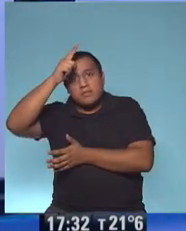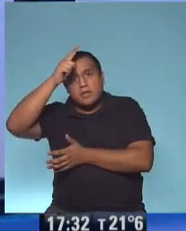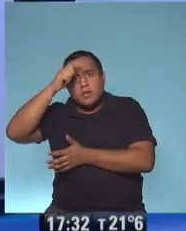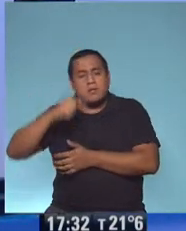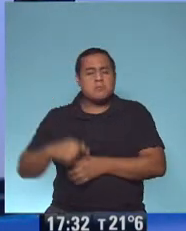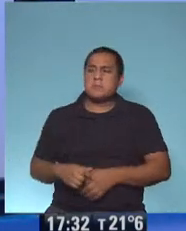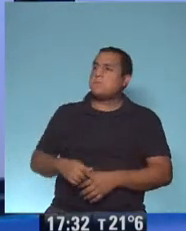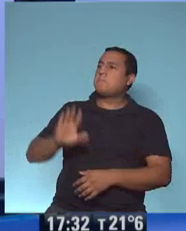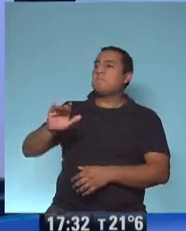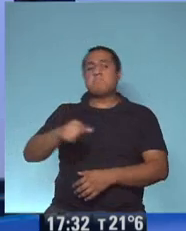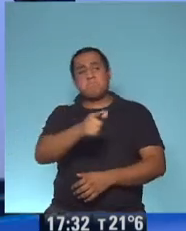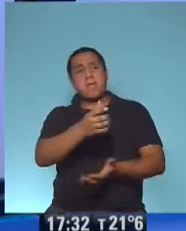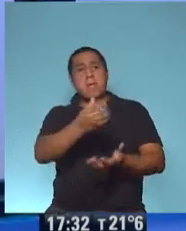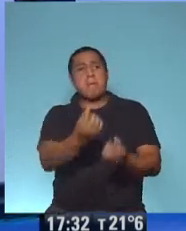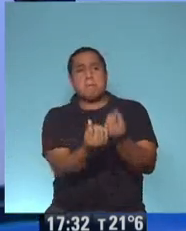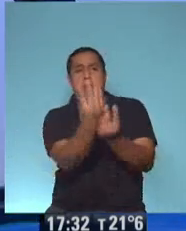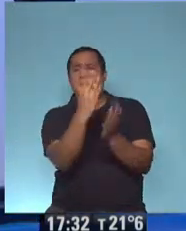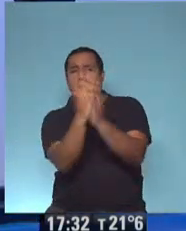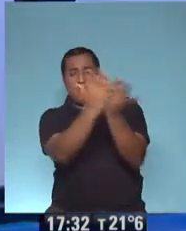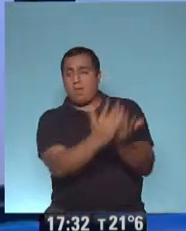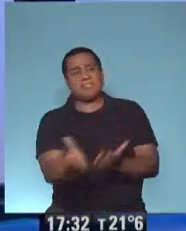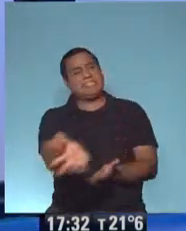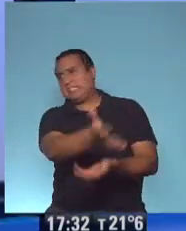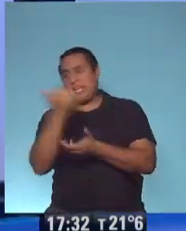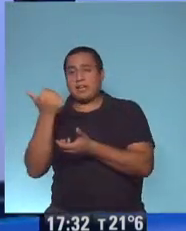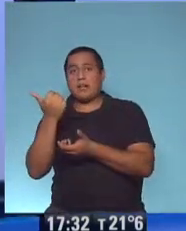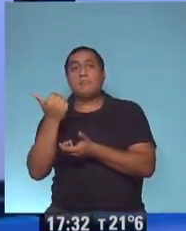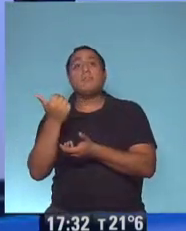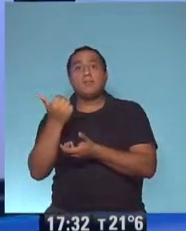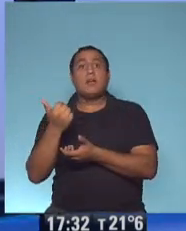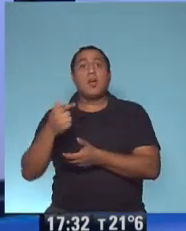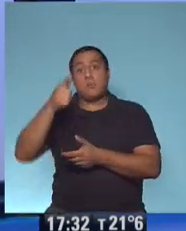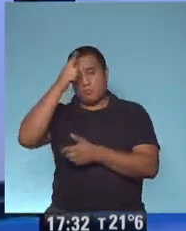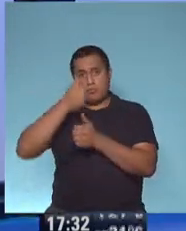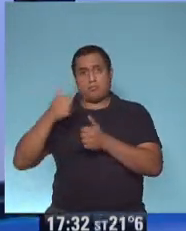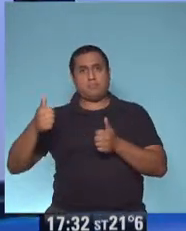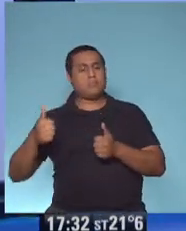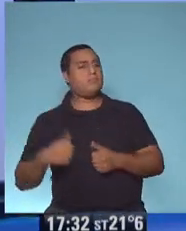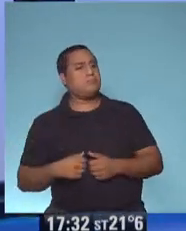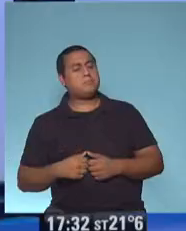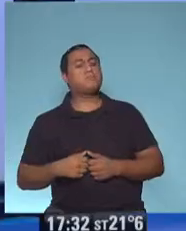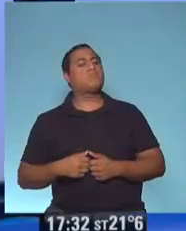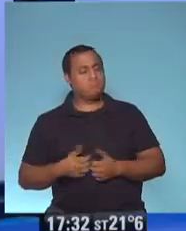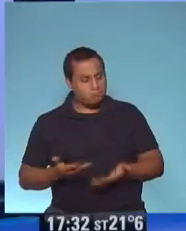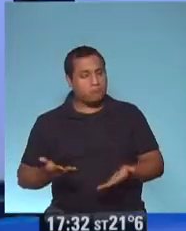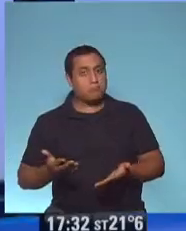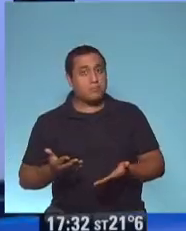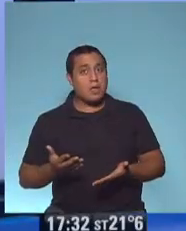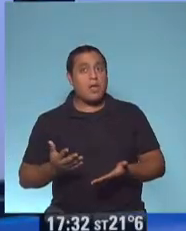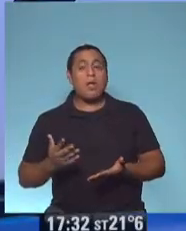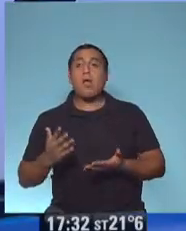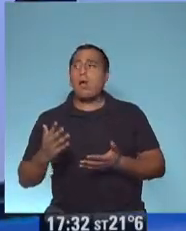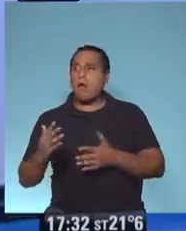¡Sáquenle la planta de cuadernos! Ordenó. Los soldaditos azules iban a obedecerle cuando